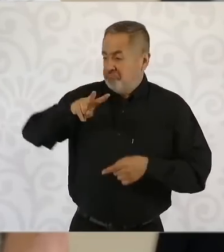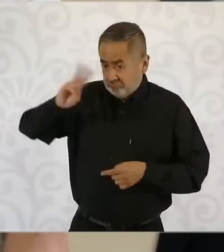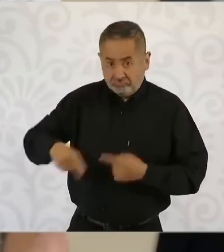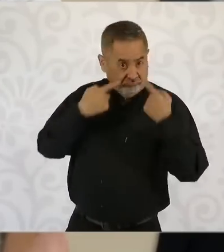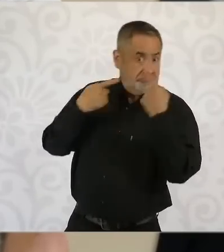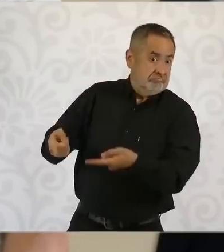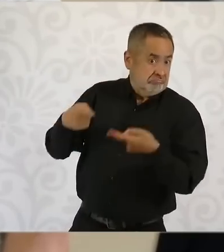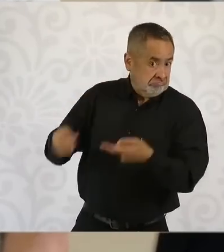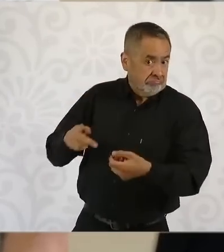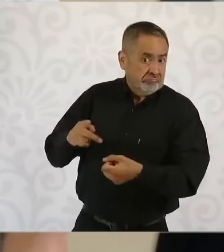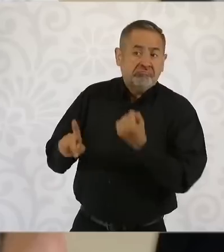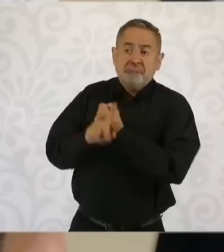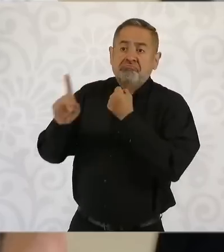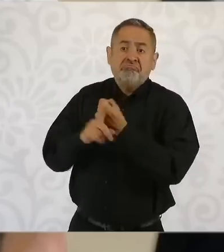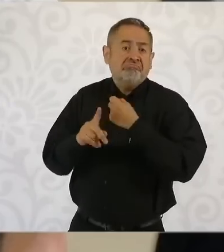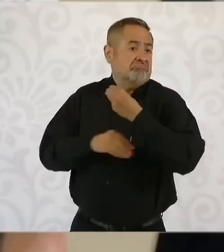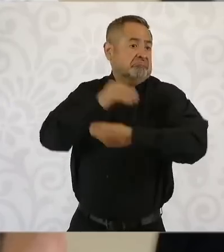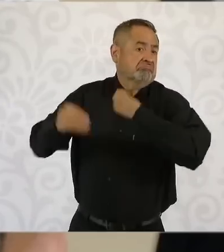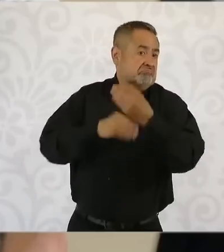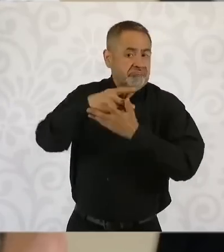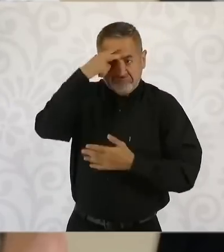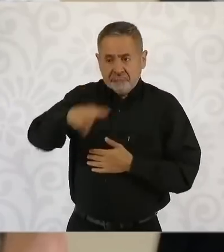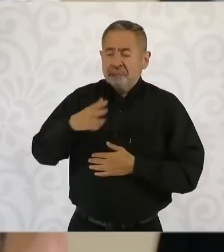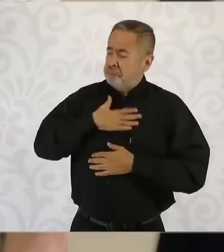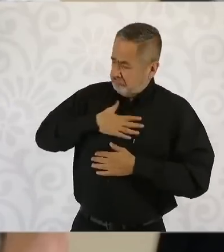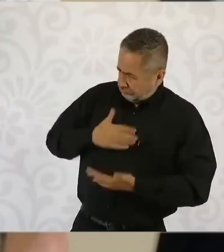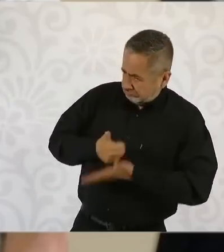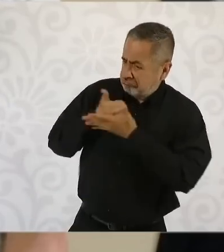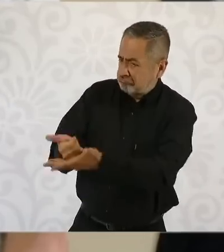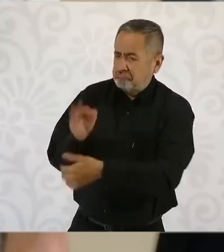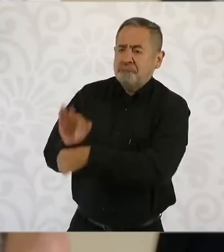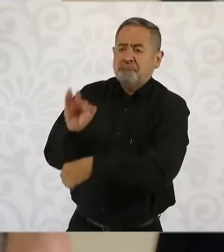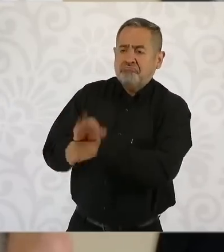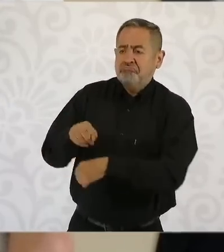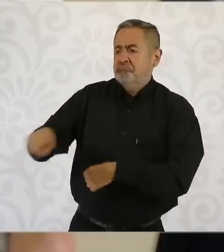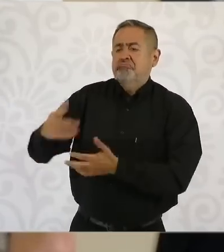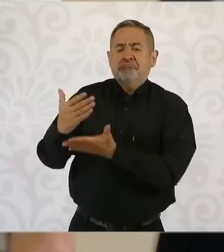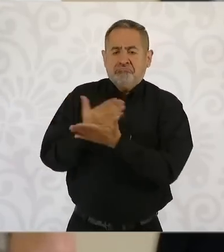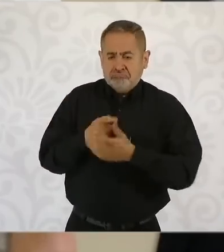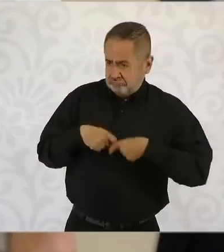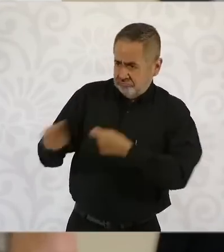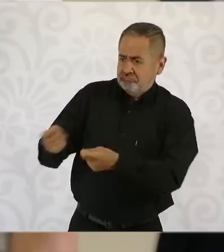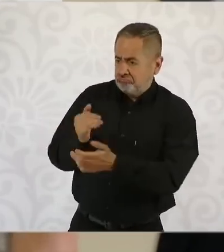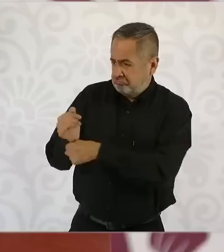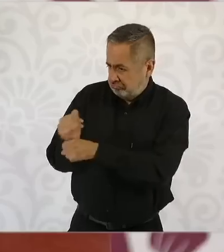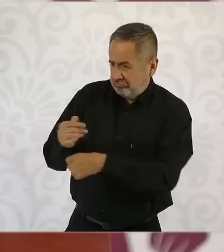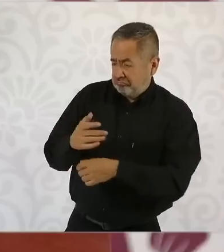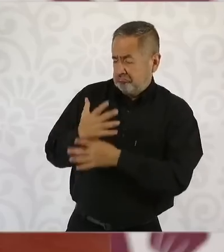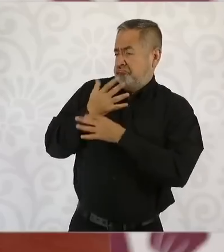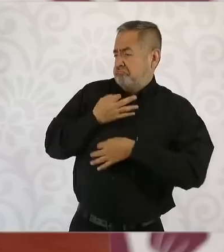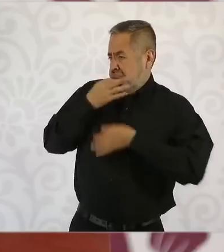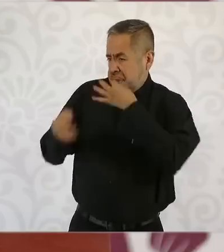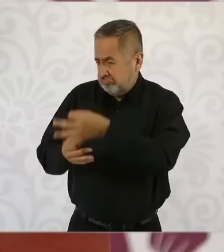el país, e incluso ofrecía pues apoyo pues para poder atender las investigaciones. Pues